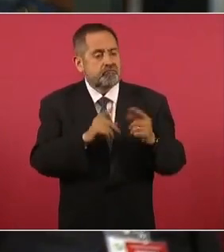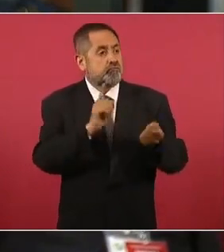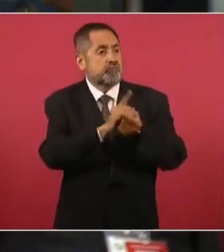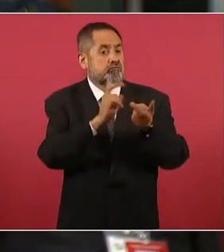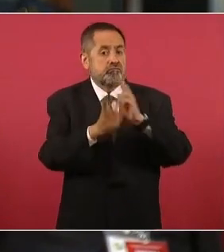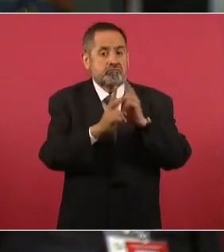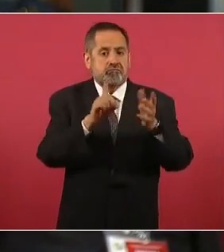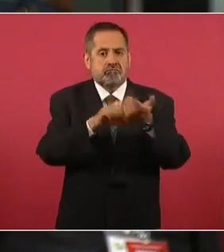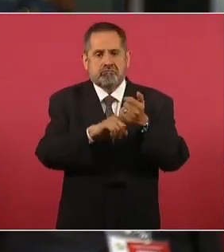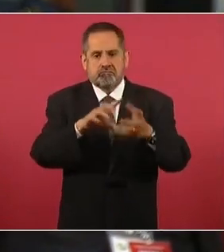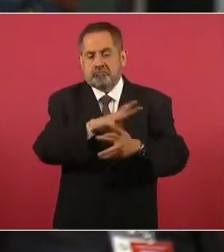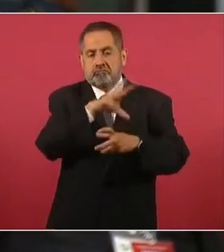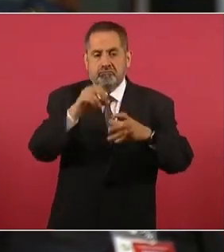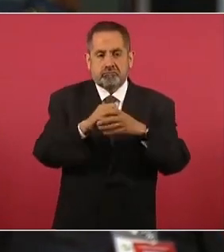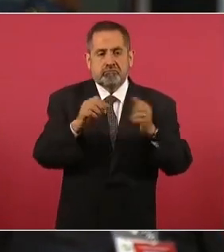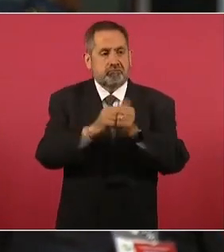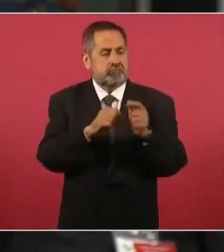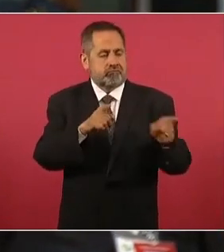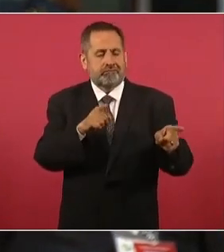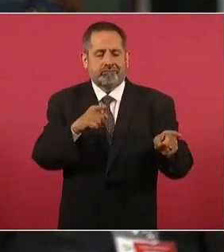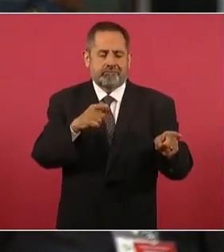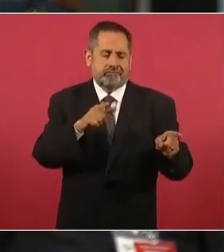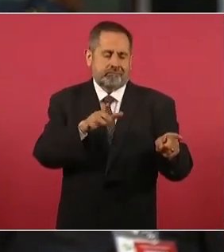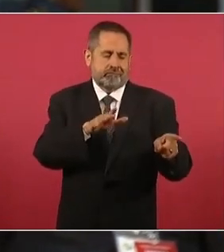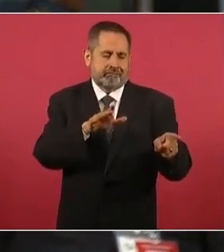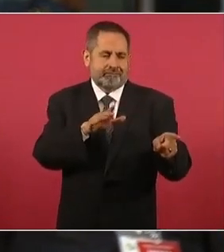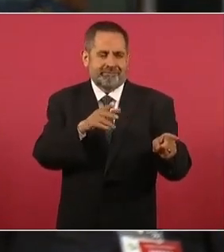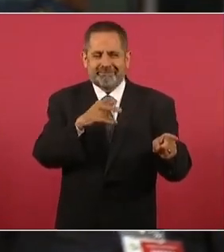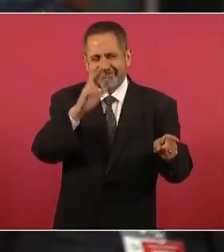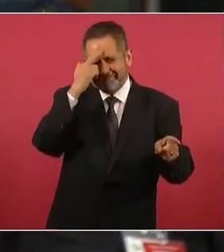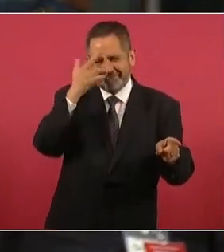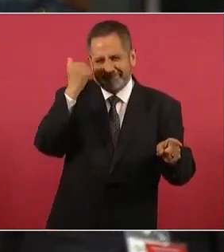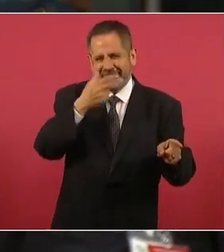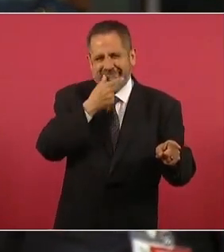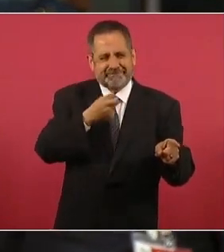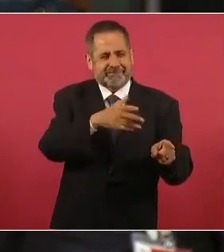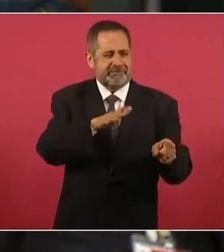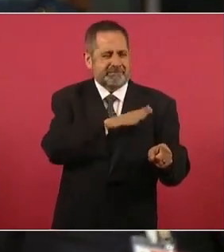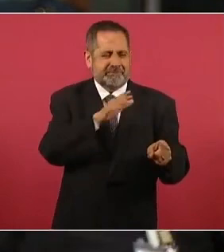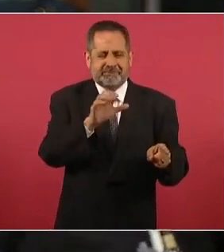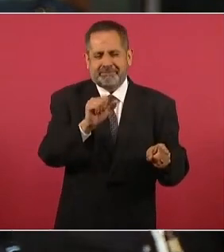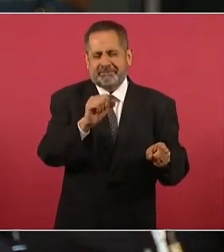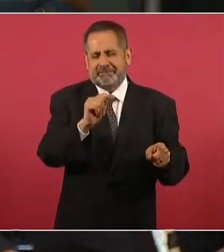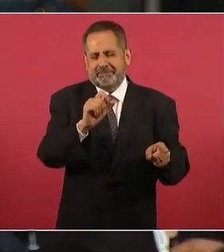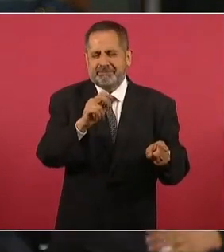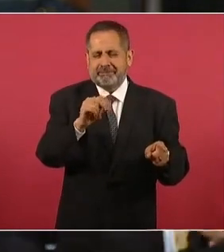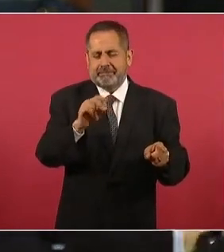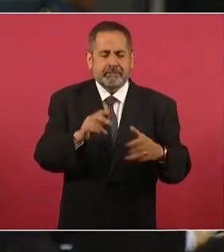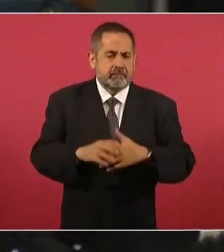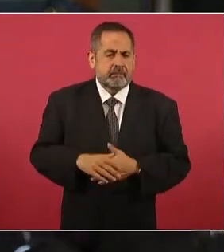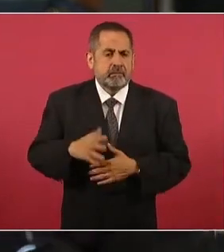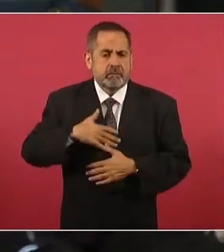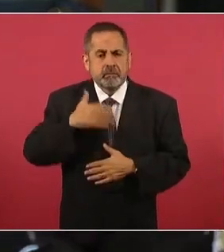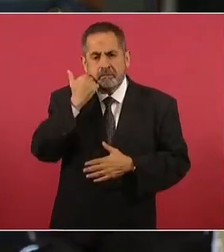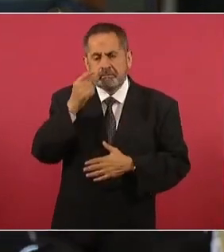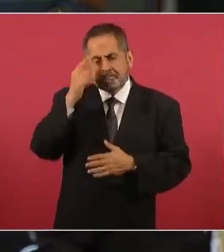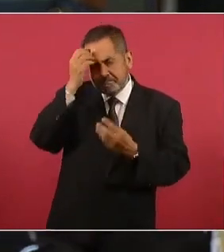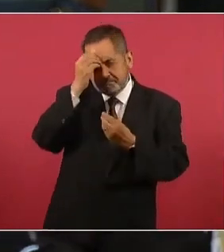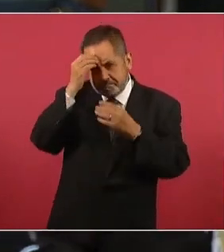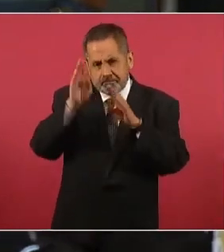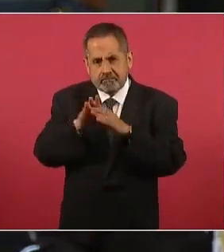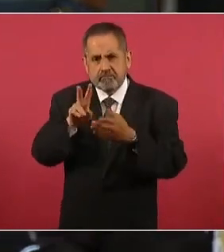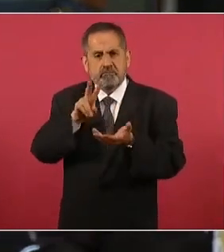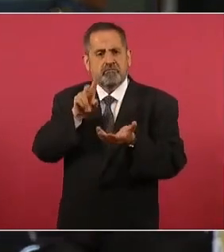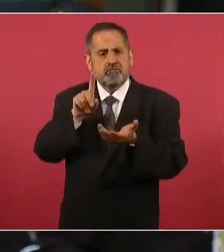famosa enchilada completa del Güero Castañeda. Se lo pregunto, presidente, porque también quiero escuchar una reflexión desde